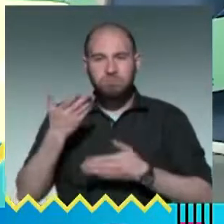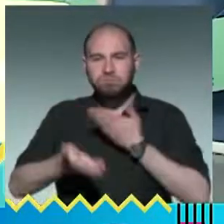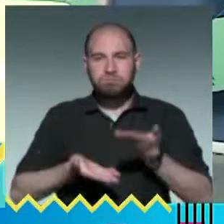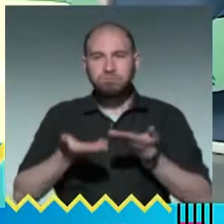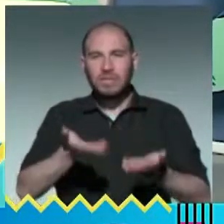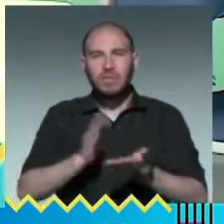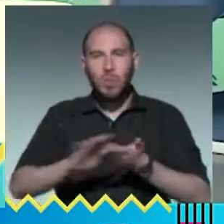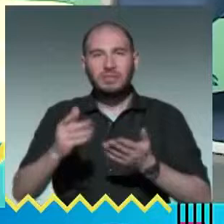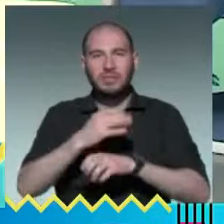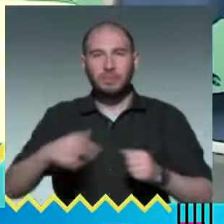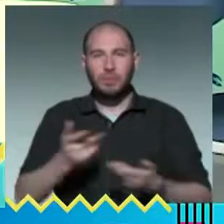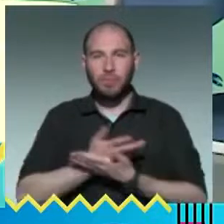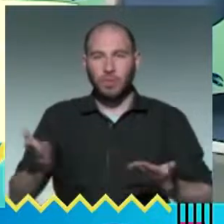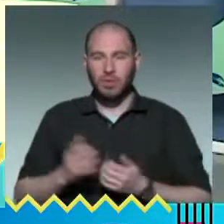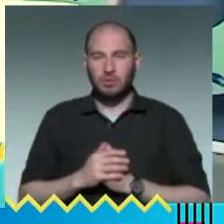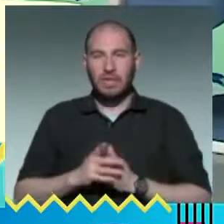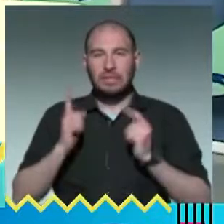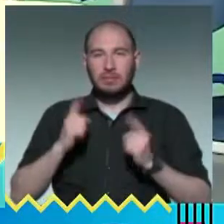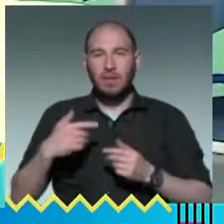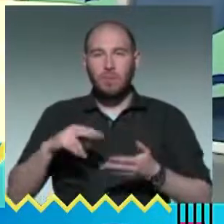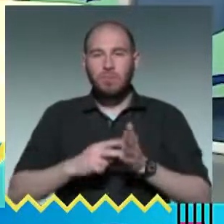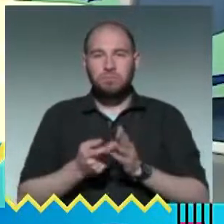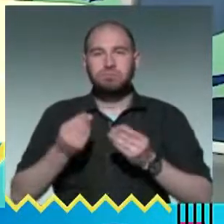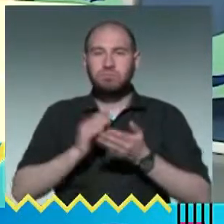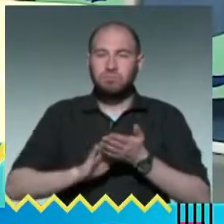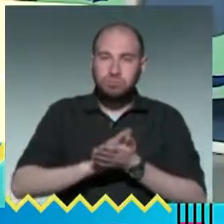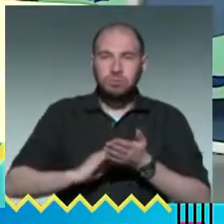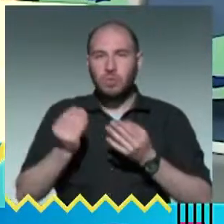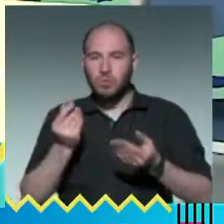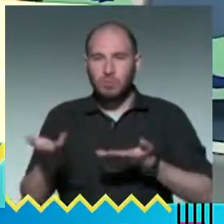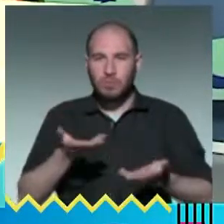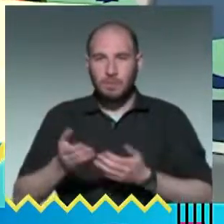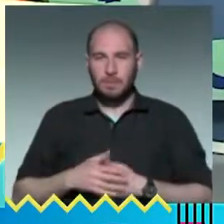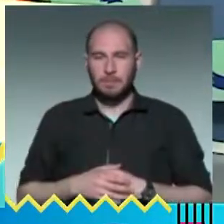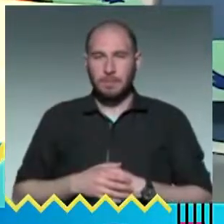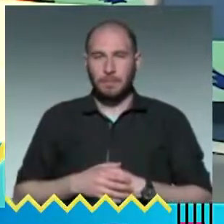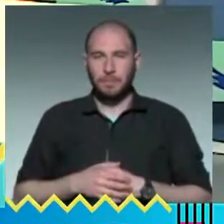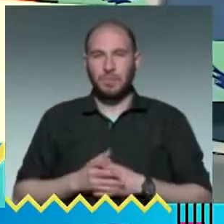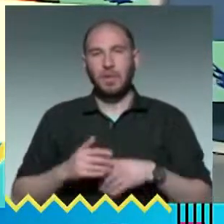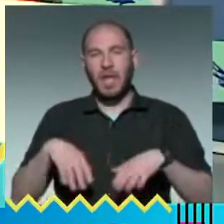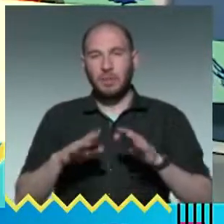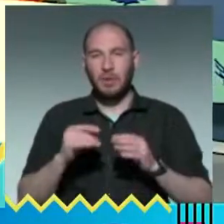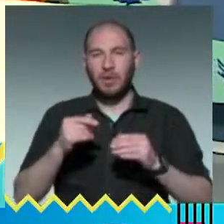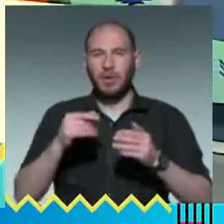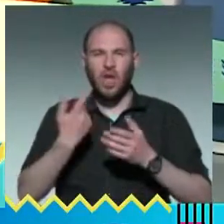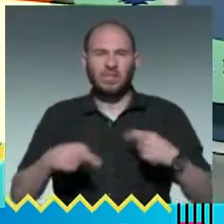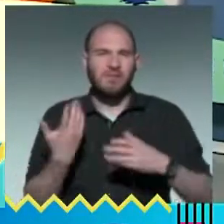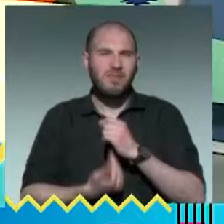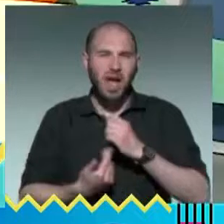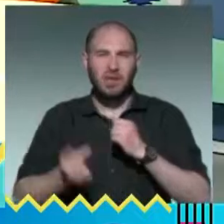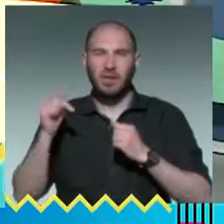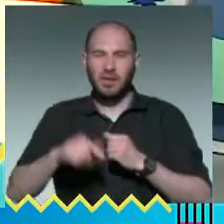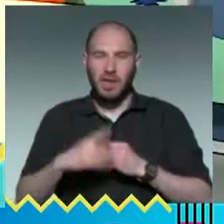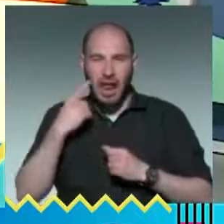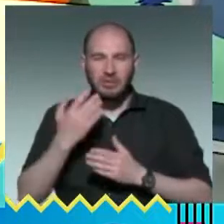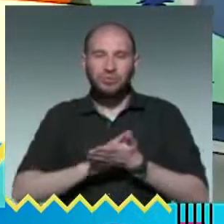planteando este nuevo transporte público y cómo va a afectar o cómo se busca, ¿sí? Quizás, bueno, esas deficiencias que hoy tiene, bueno, tratar